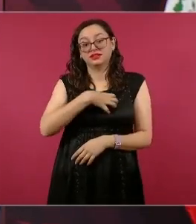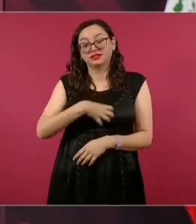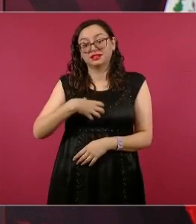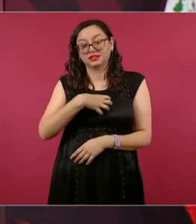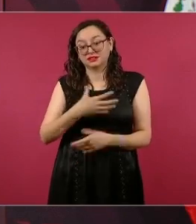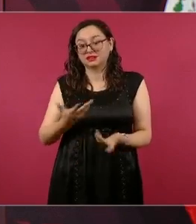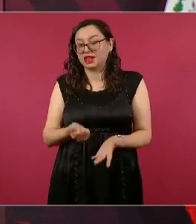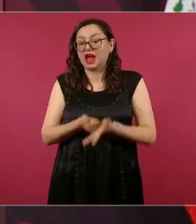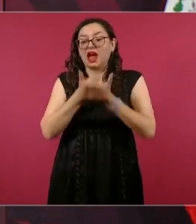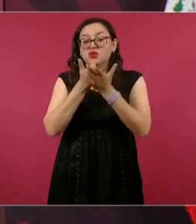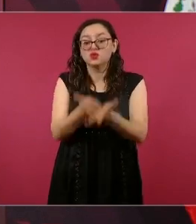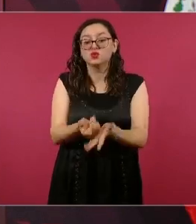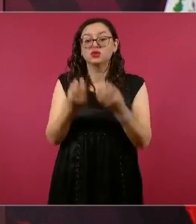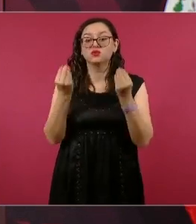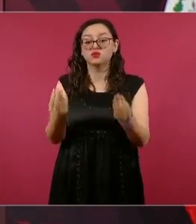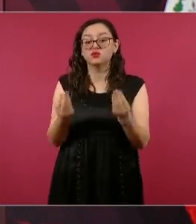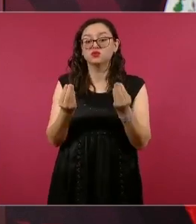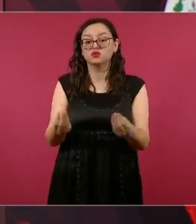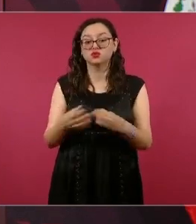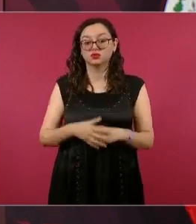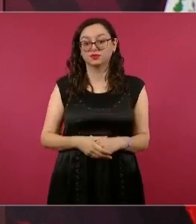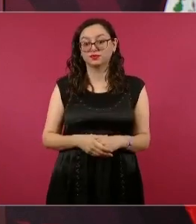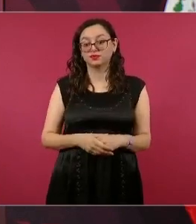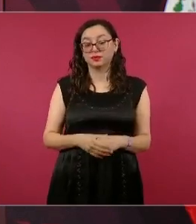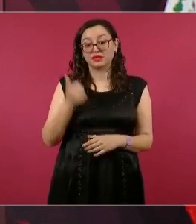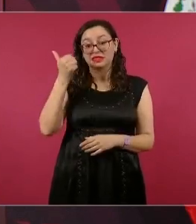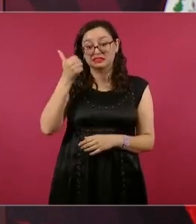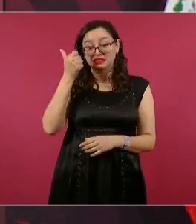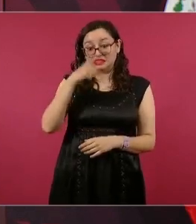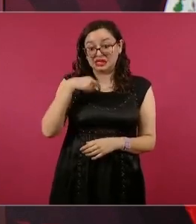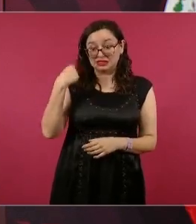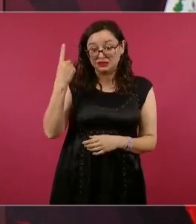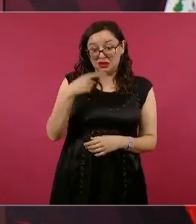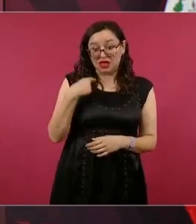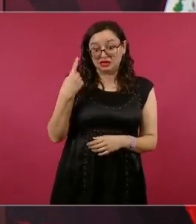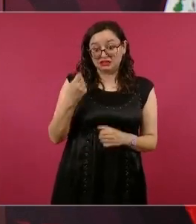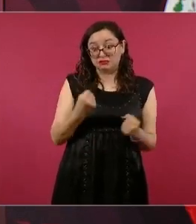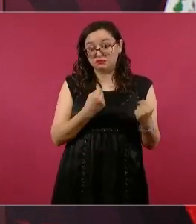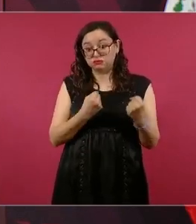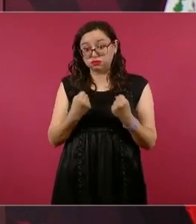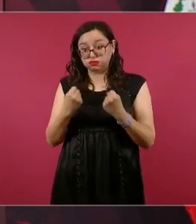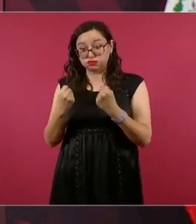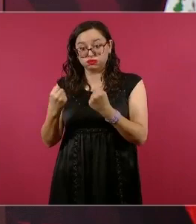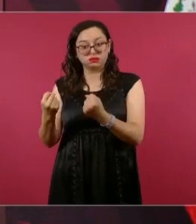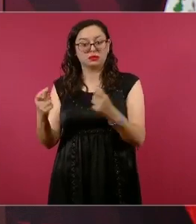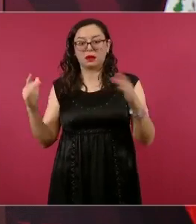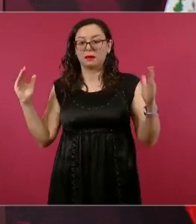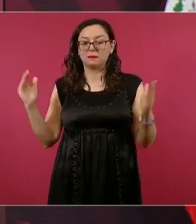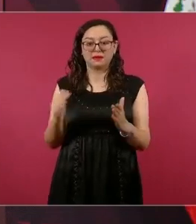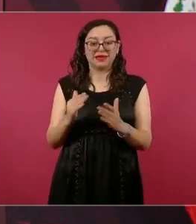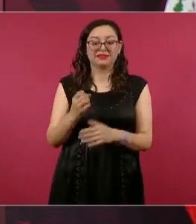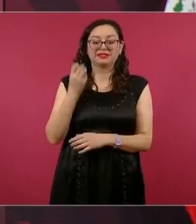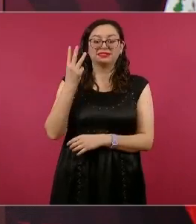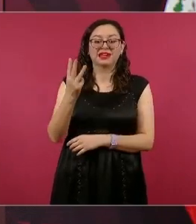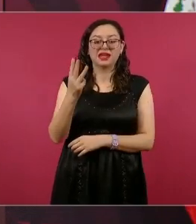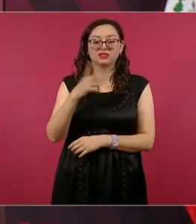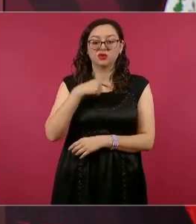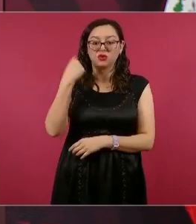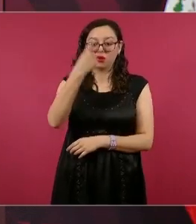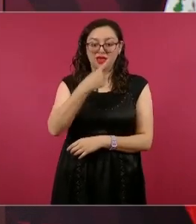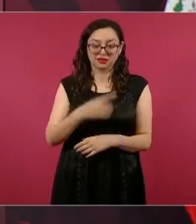Porque les va a ayudar mucho. En vez de esas 6 horas, van a ser 3 a Mazatlán.